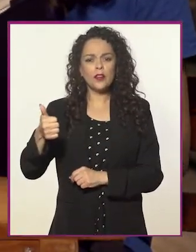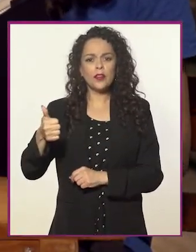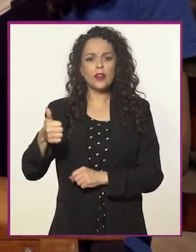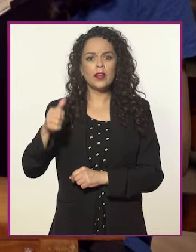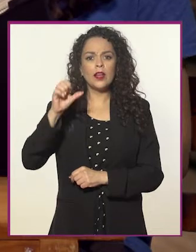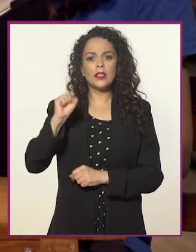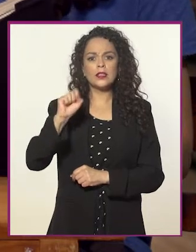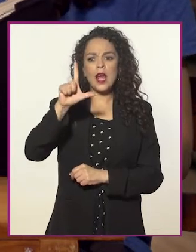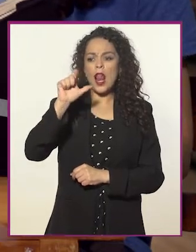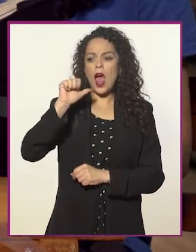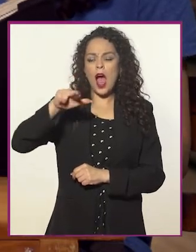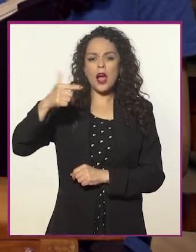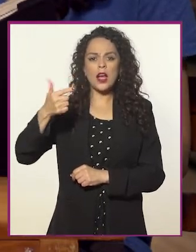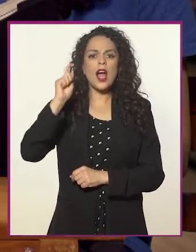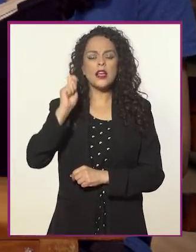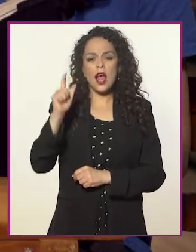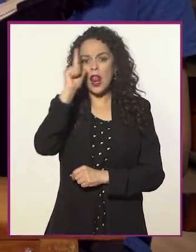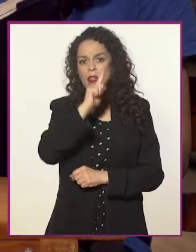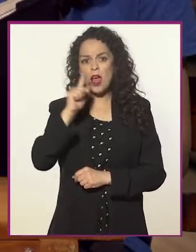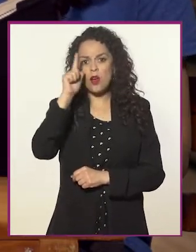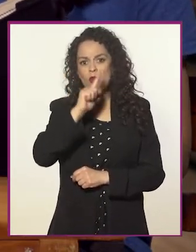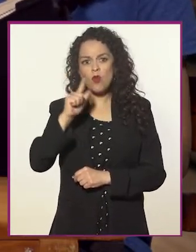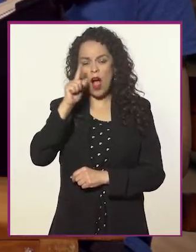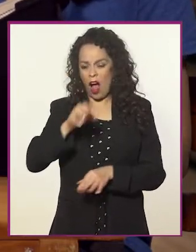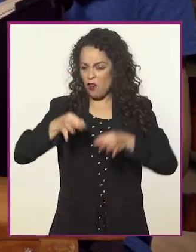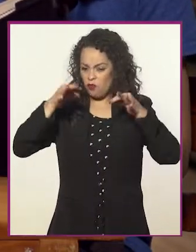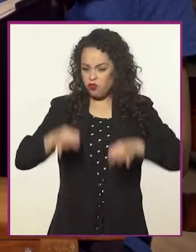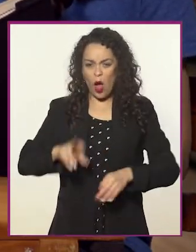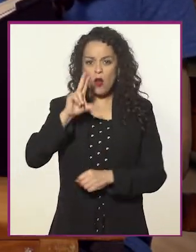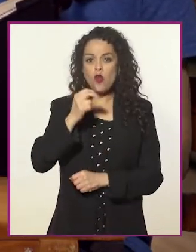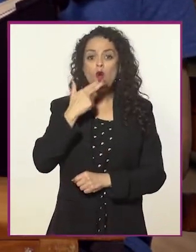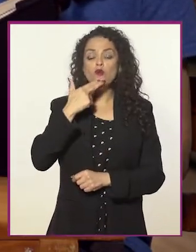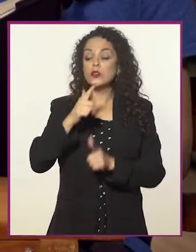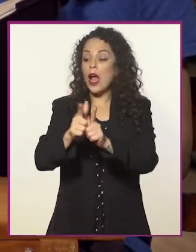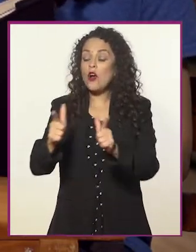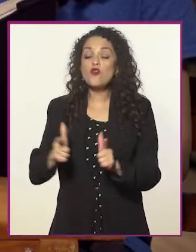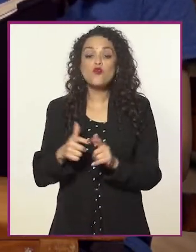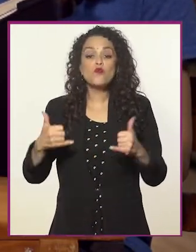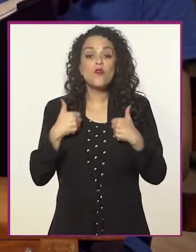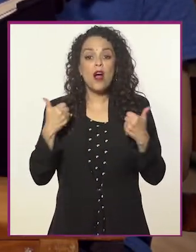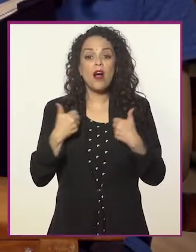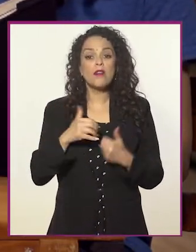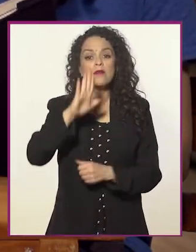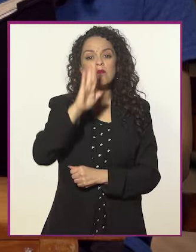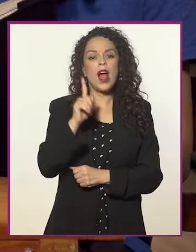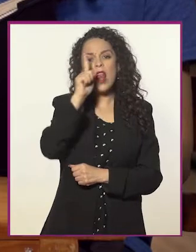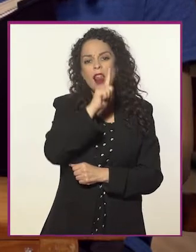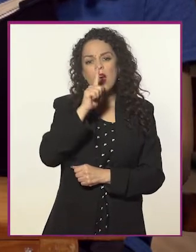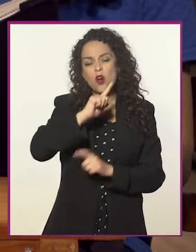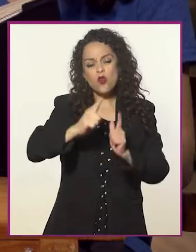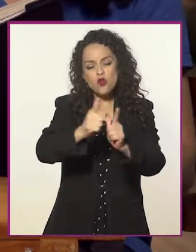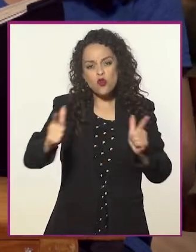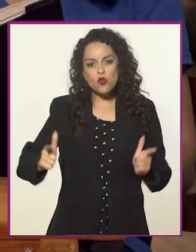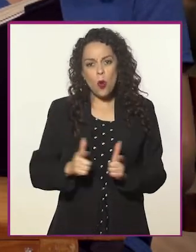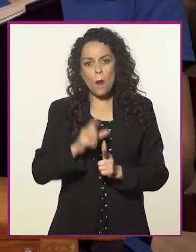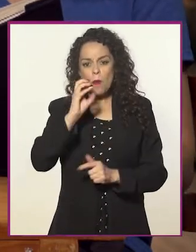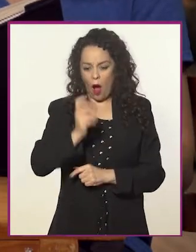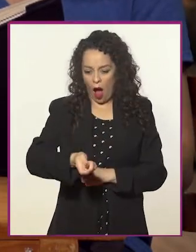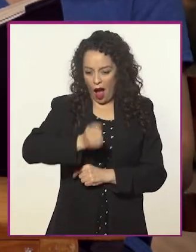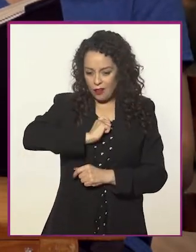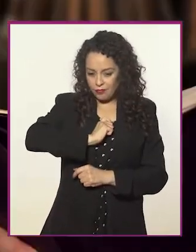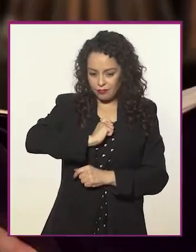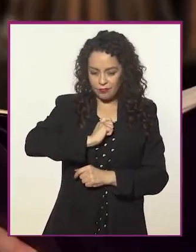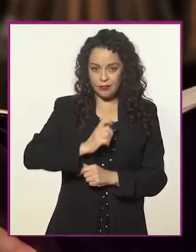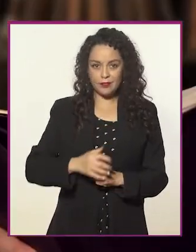el slang, que se refiere a un lenguaje informal usado por grupos de jóvenes, algo así como un lenguaje de grupo o de